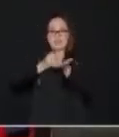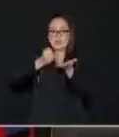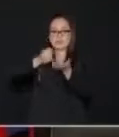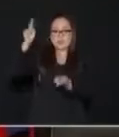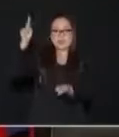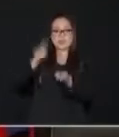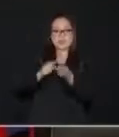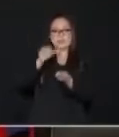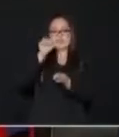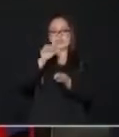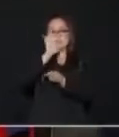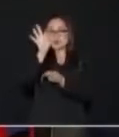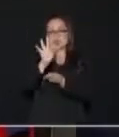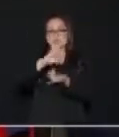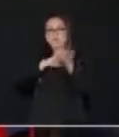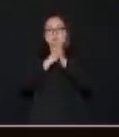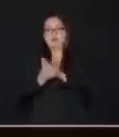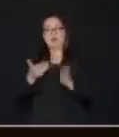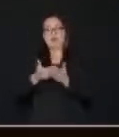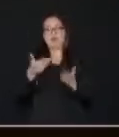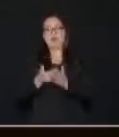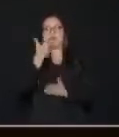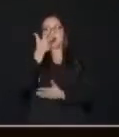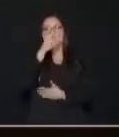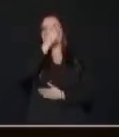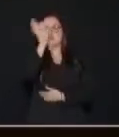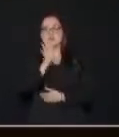16 al 8%